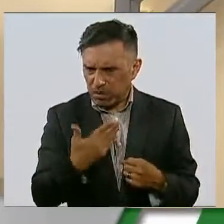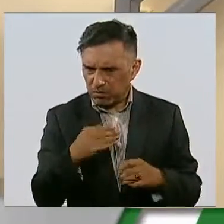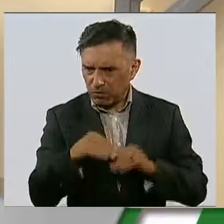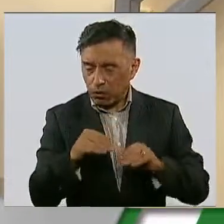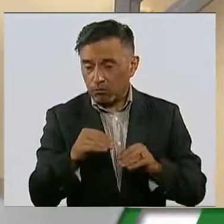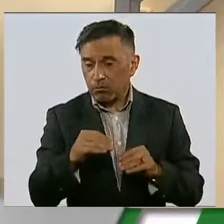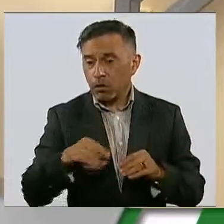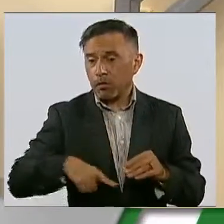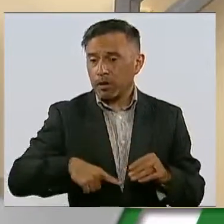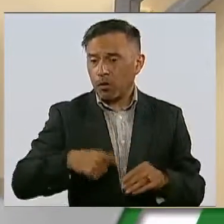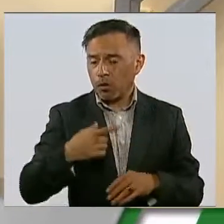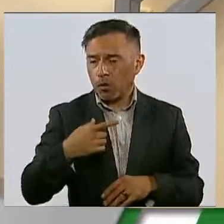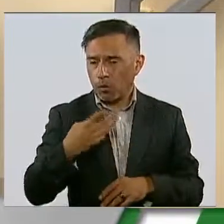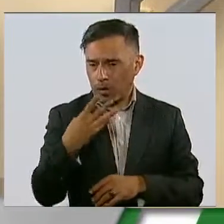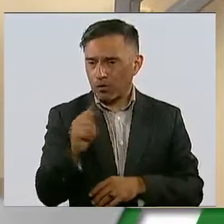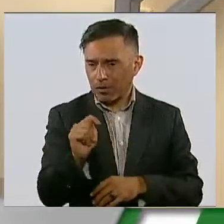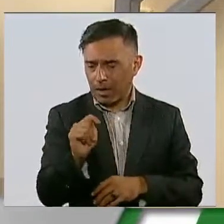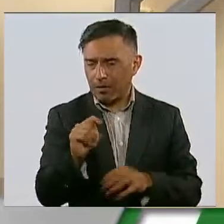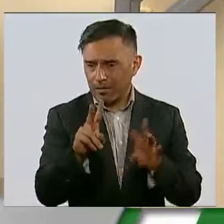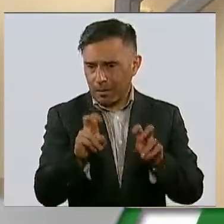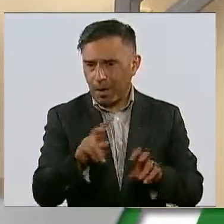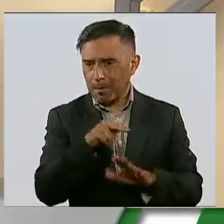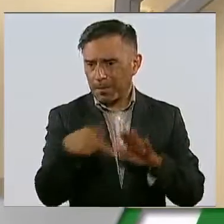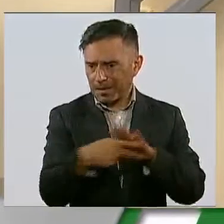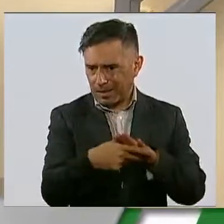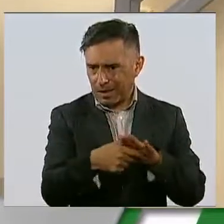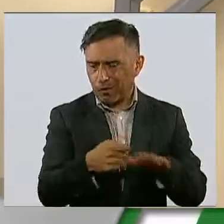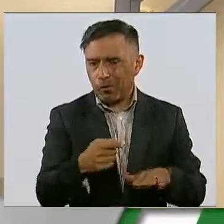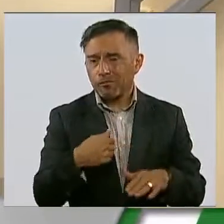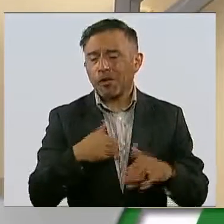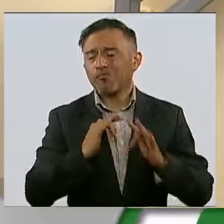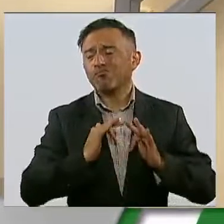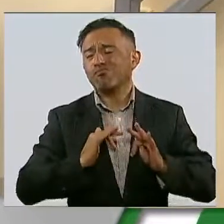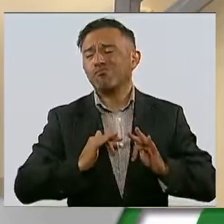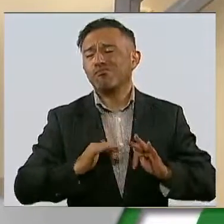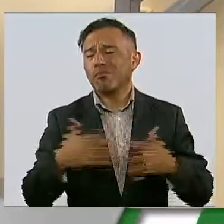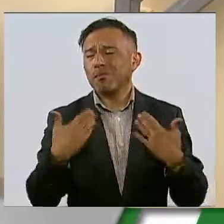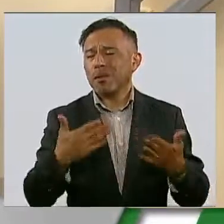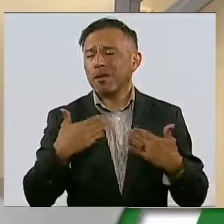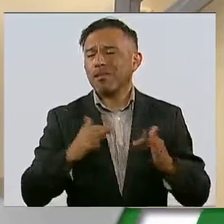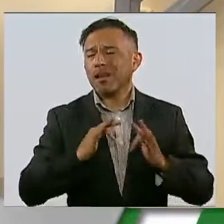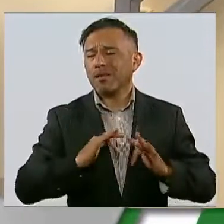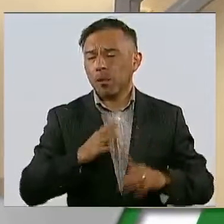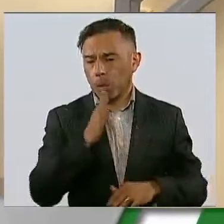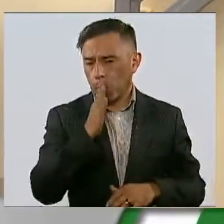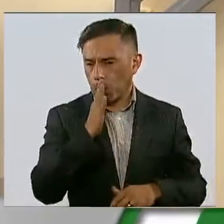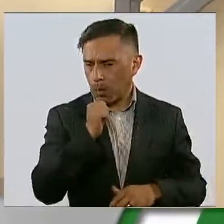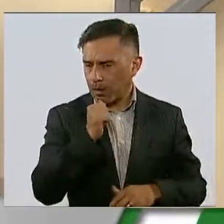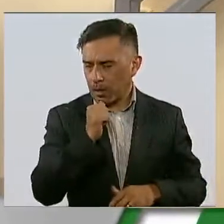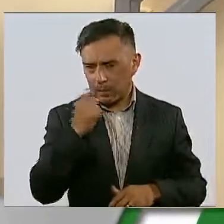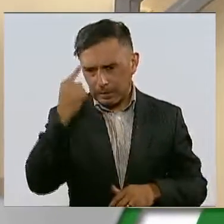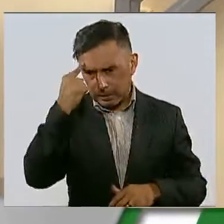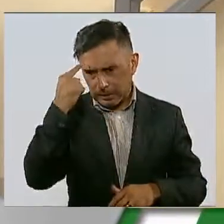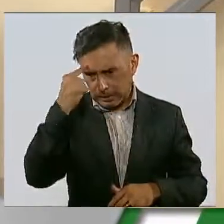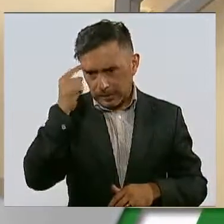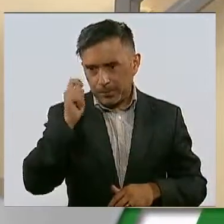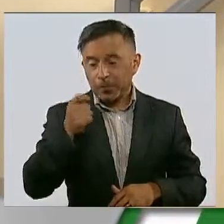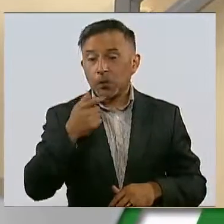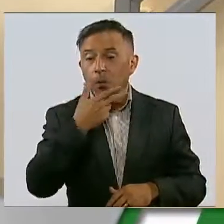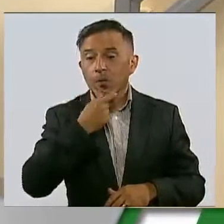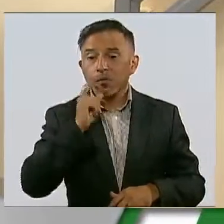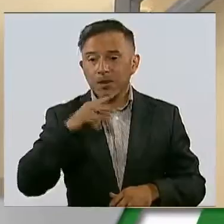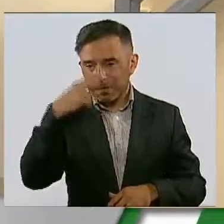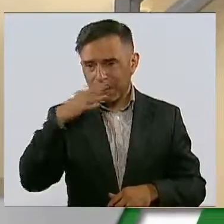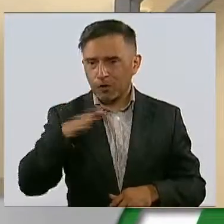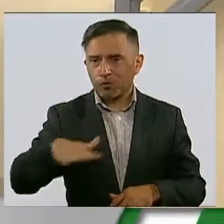pendiente que tenemos en la 4T. No podemos estar tranquilos ni dormirnos tranquilos si no le garantizamos a los mexicanos, a las mexicanas, un